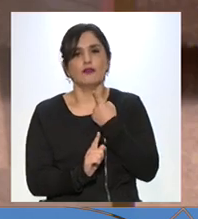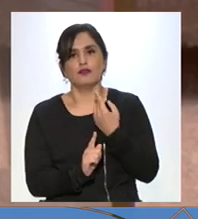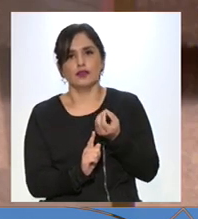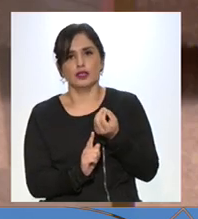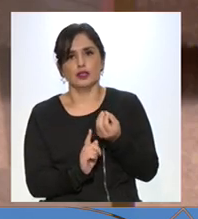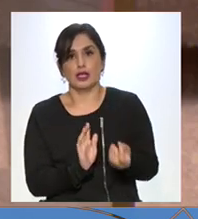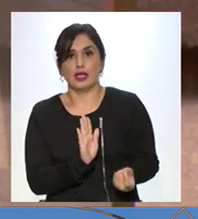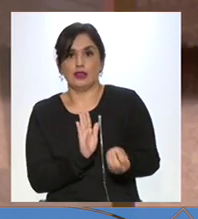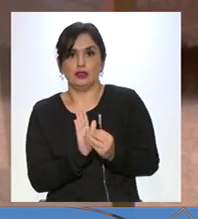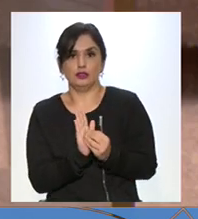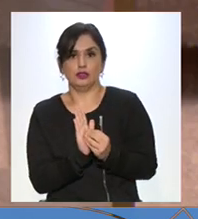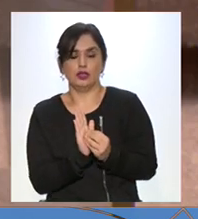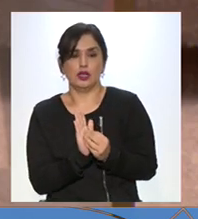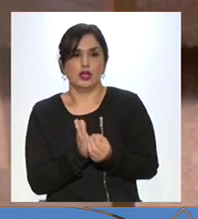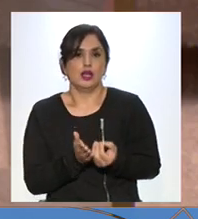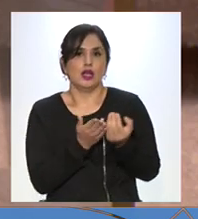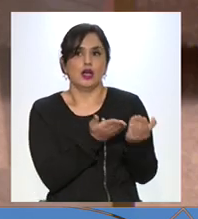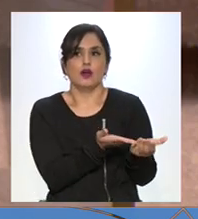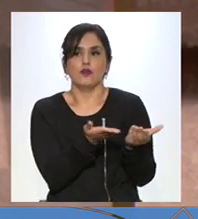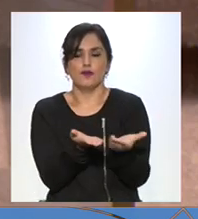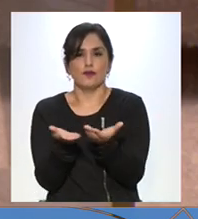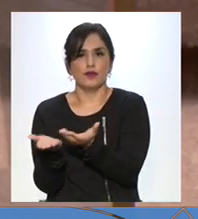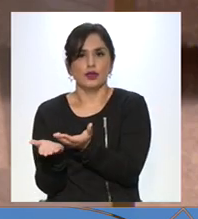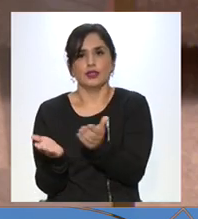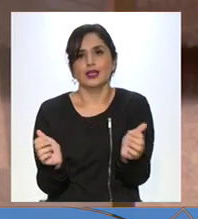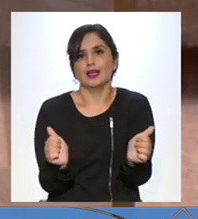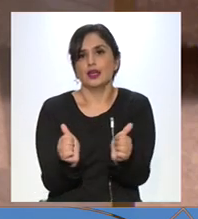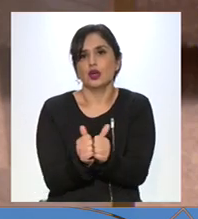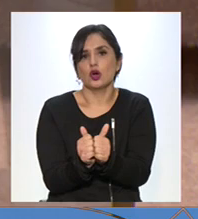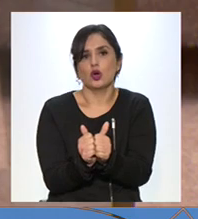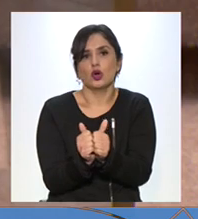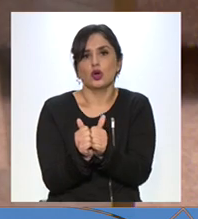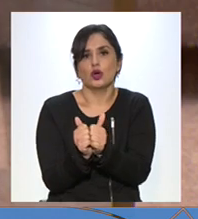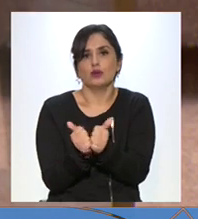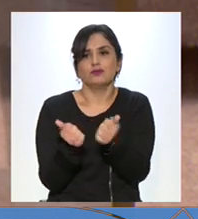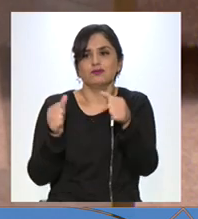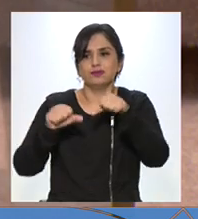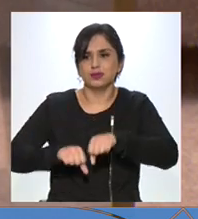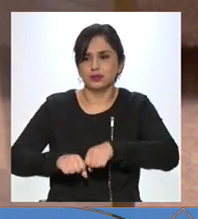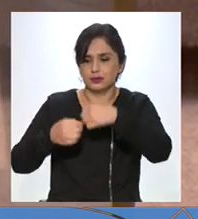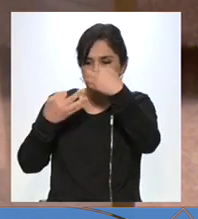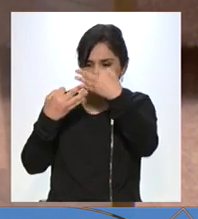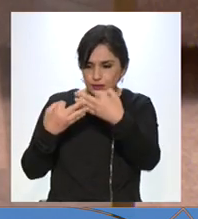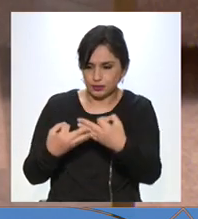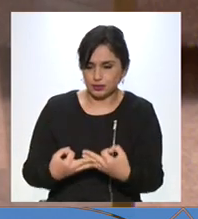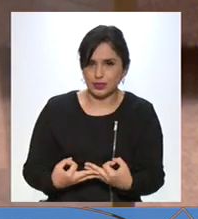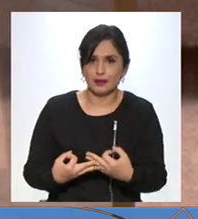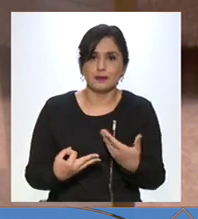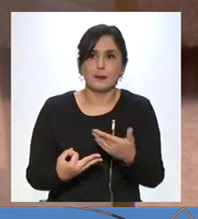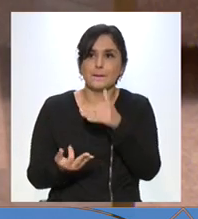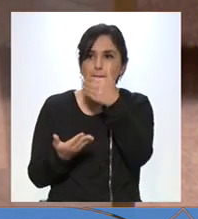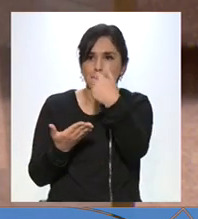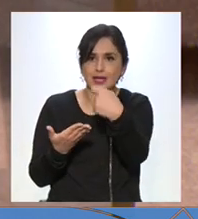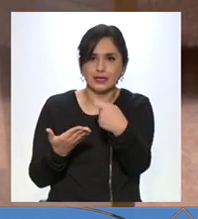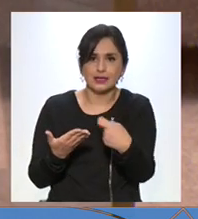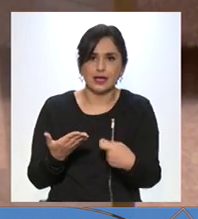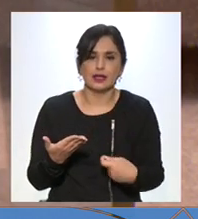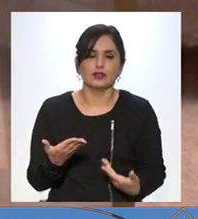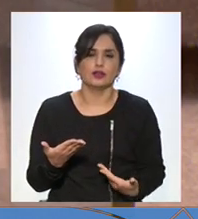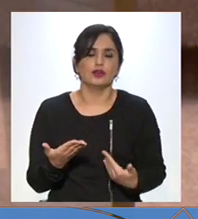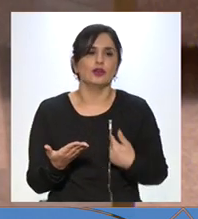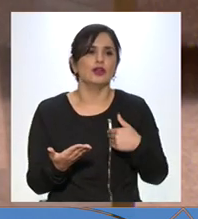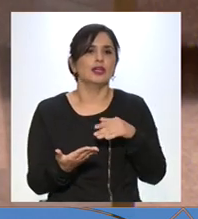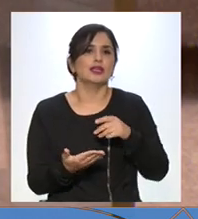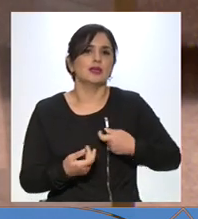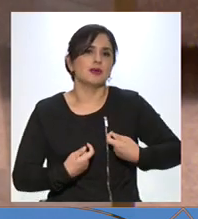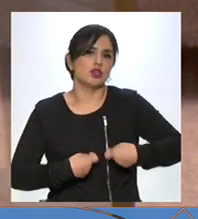choque adicional al de la oferta con quiebres de inventarios, con problemas en los abastecimientos y con mayores costos de